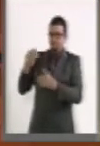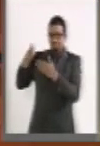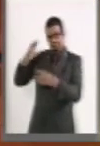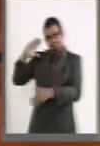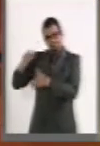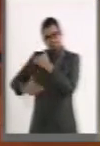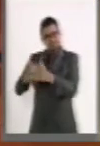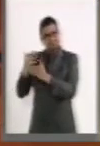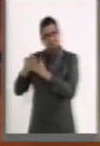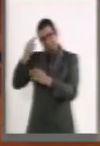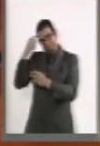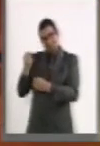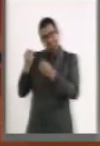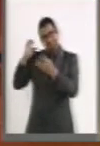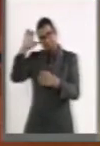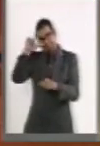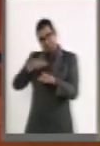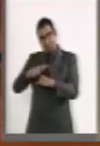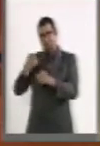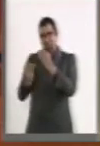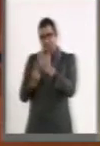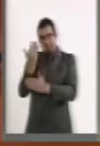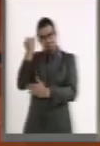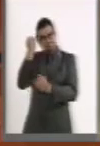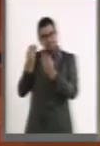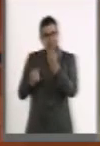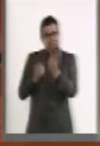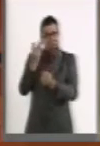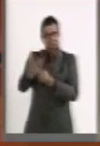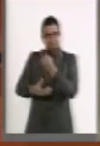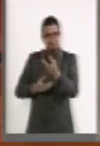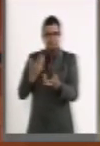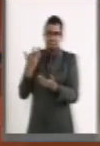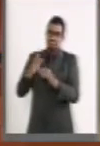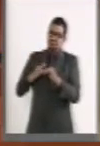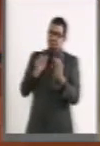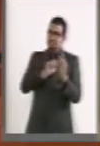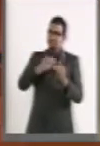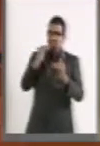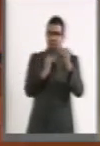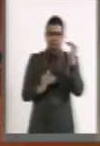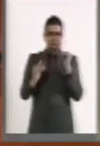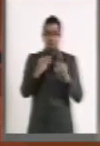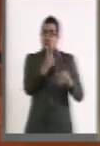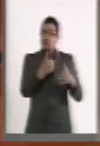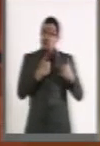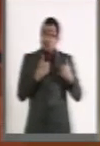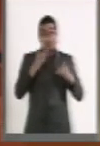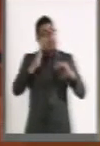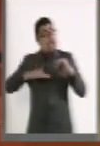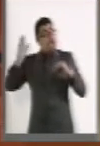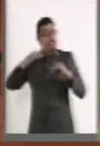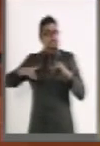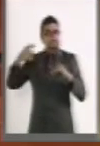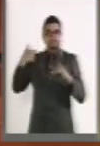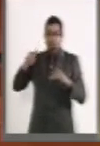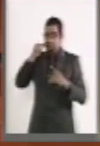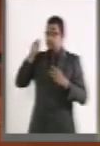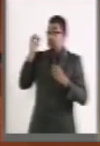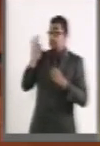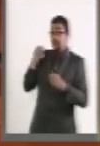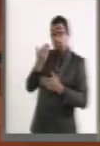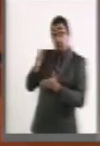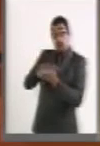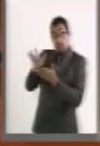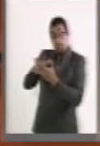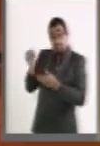construcción, de cultura y nuevos proyectos equivalentes o superiores a cualquier otra edad, siempre y cuando se les faciliten las